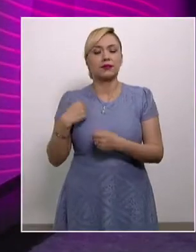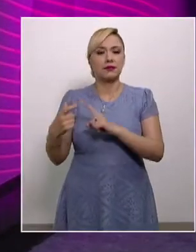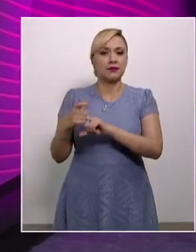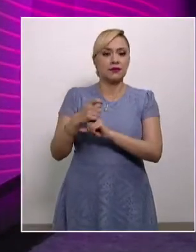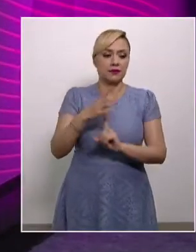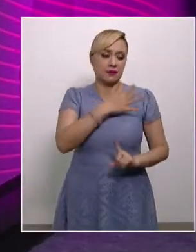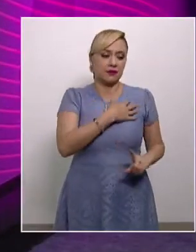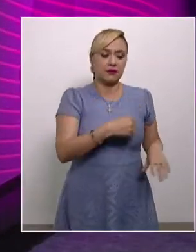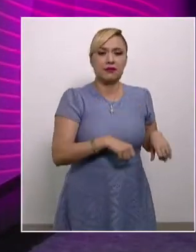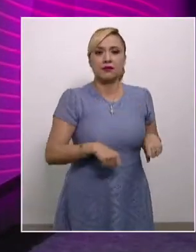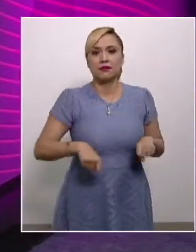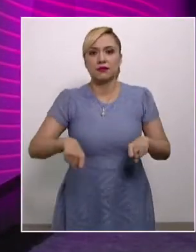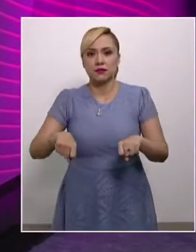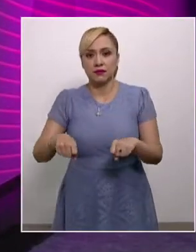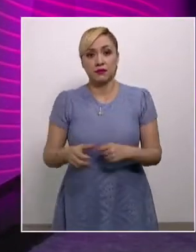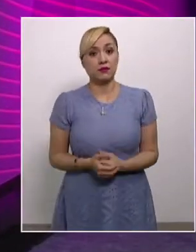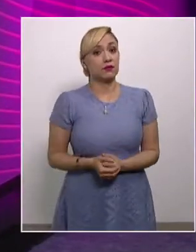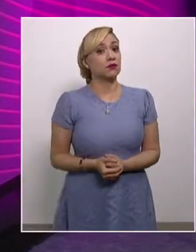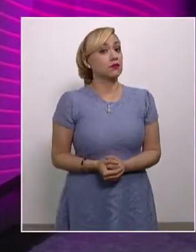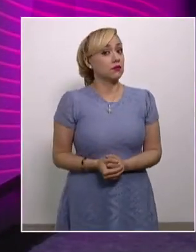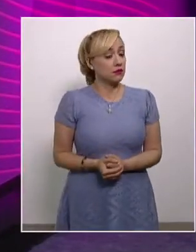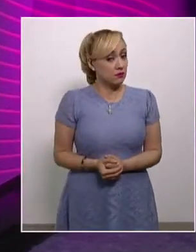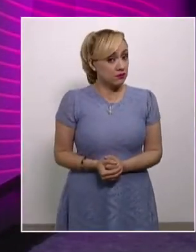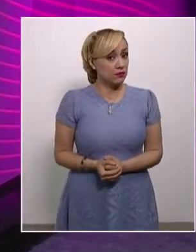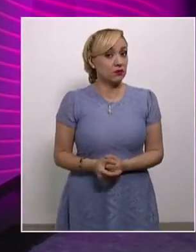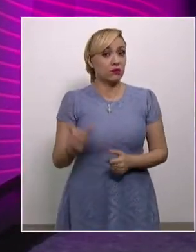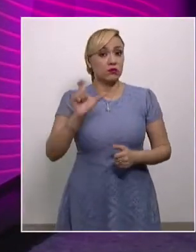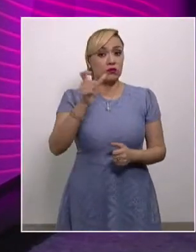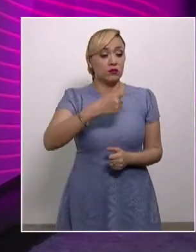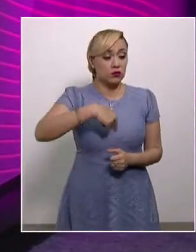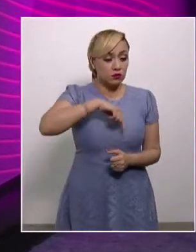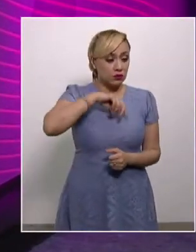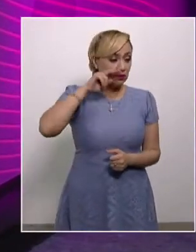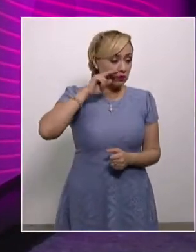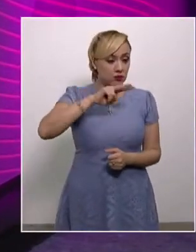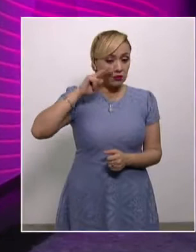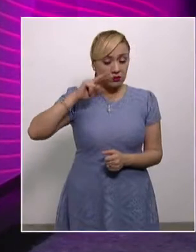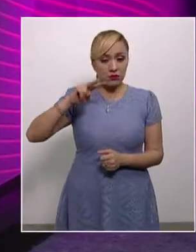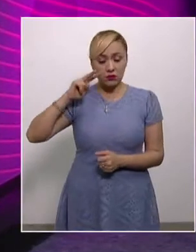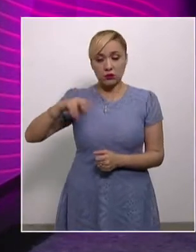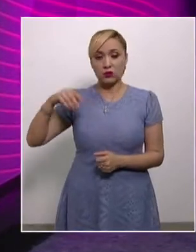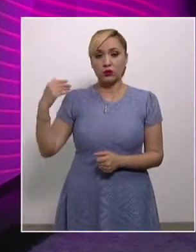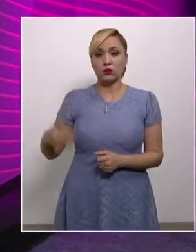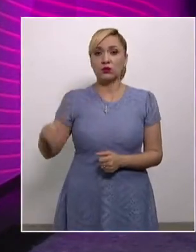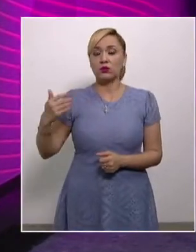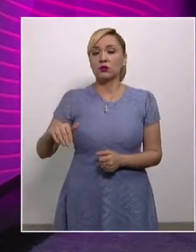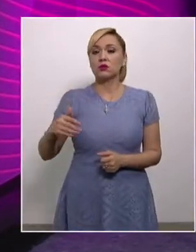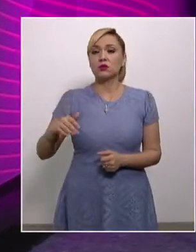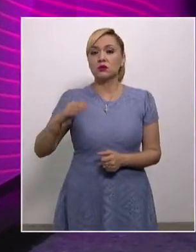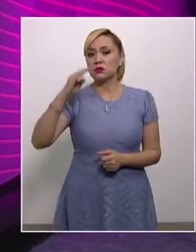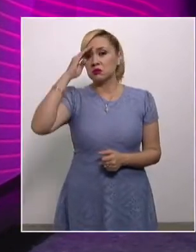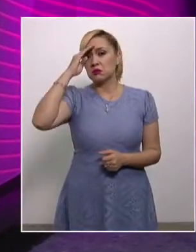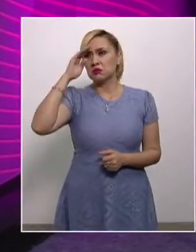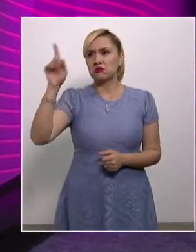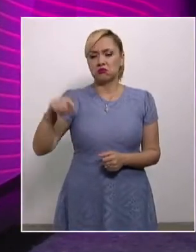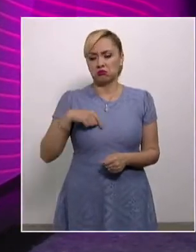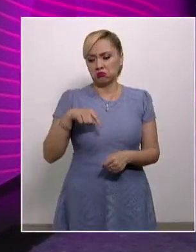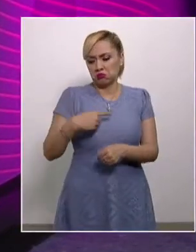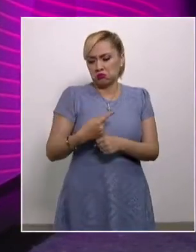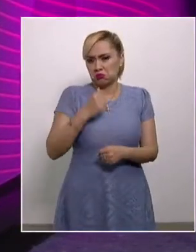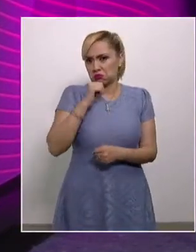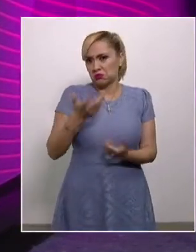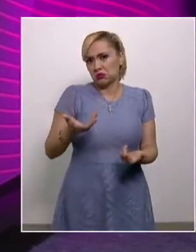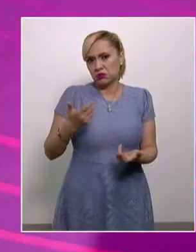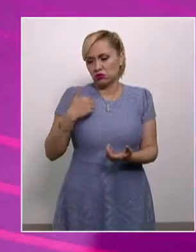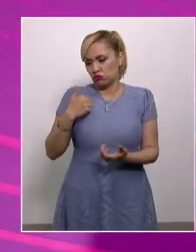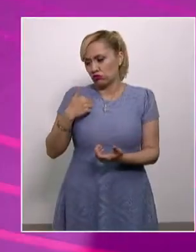para mis hijos. Muchas veces cuando nosotros abordamos, cuando hacemos el abordaje con la población, ellos no lo ven como una violencia sexual, porque es como, bueno, es que yo